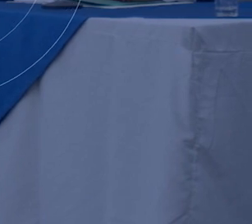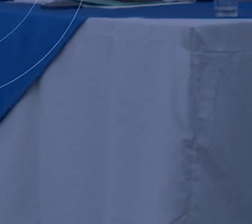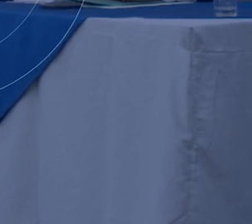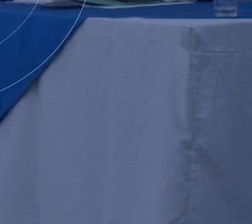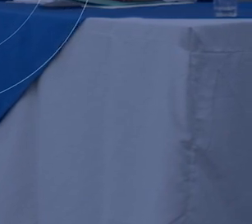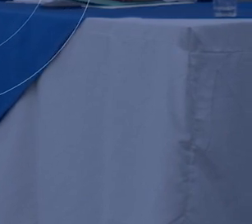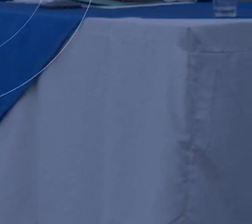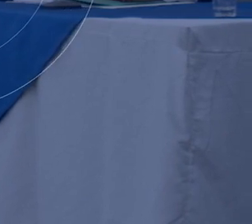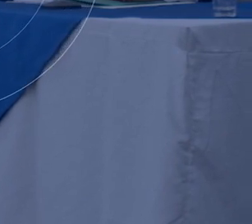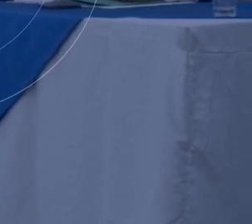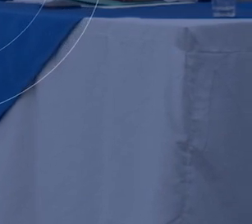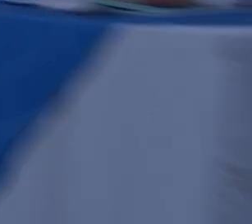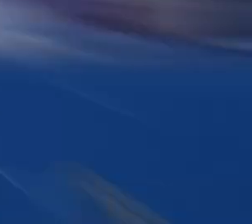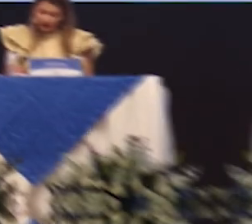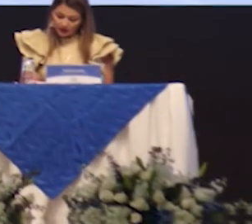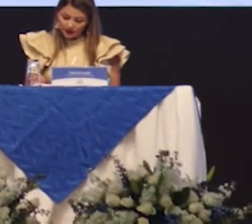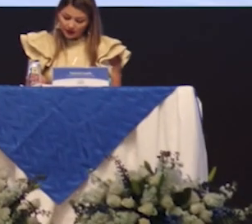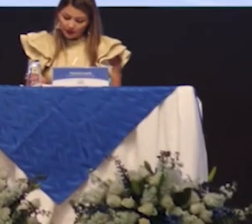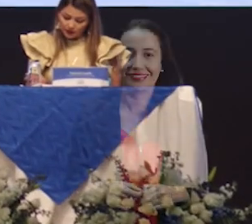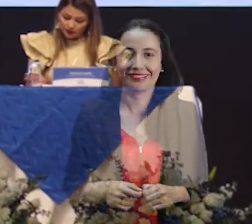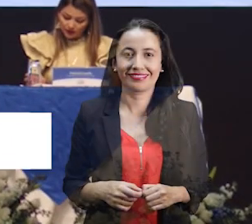resumen semanal.